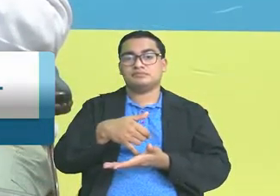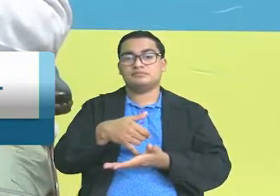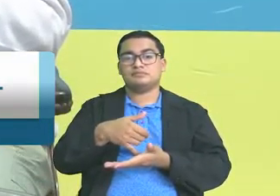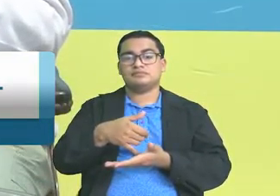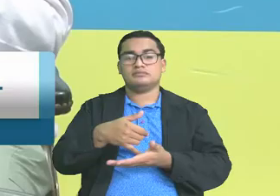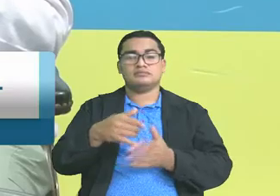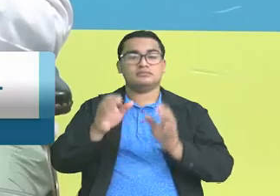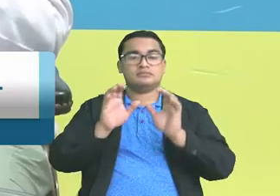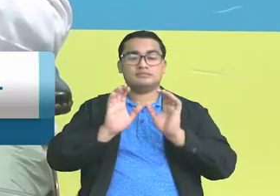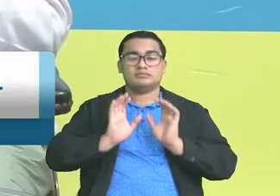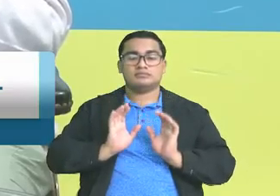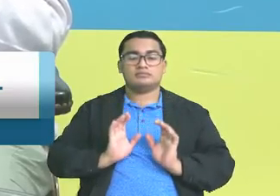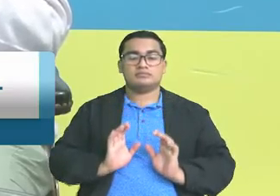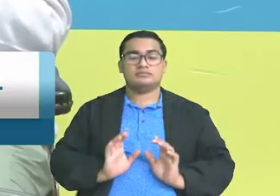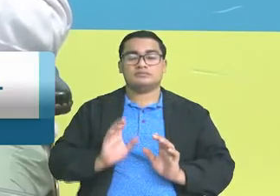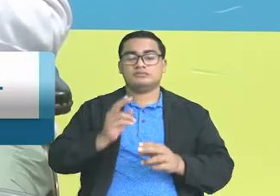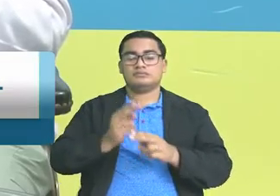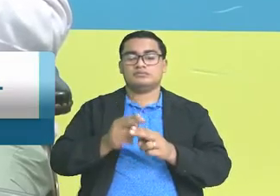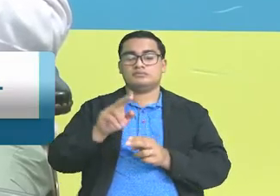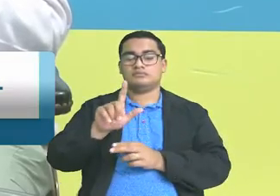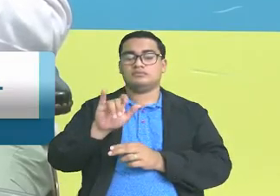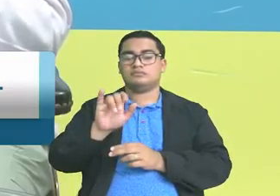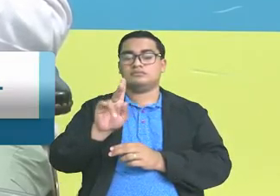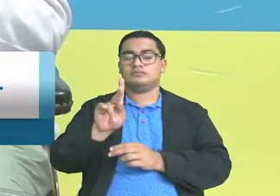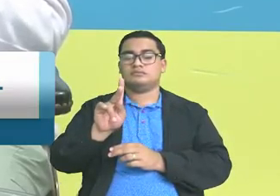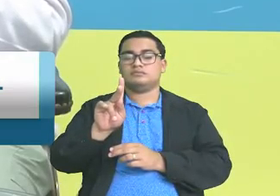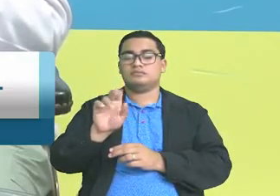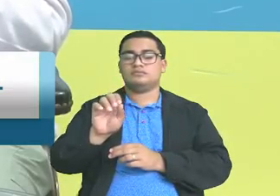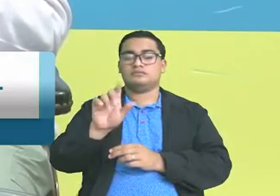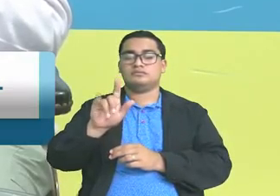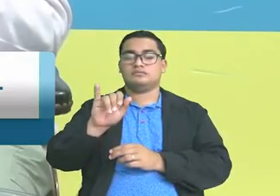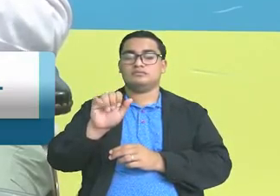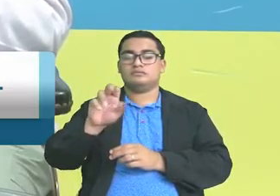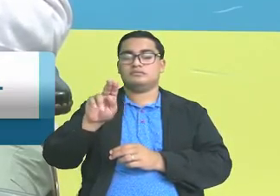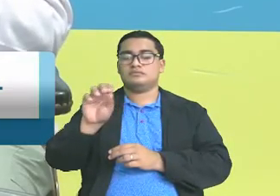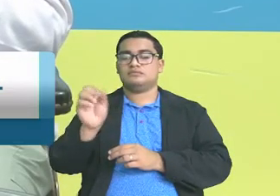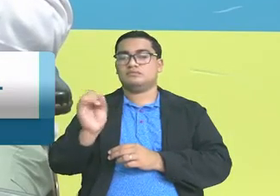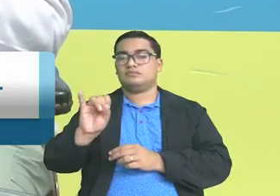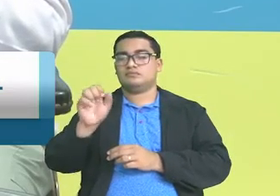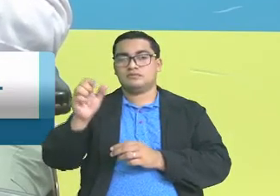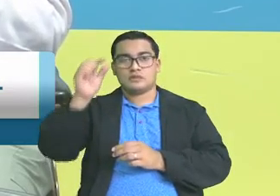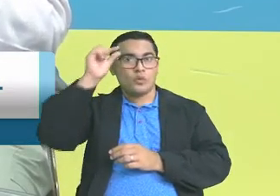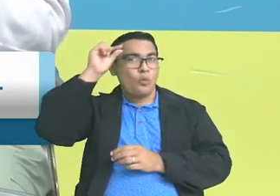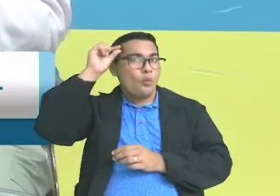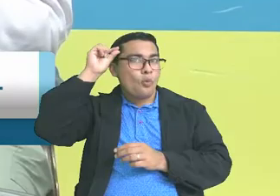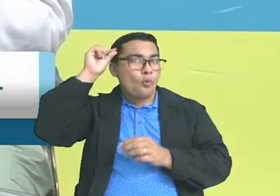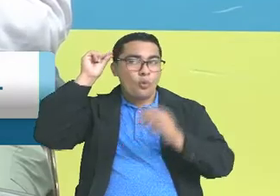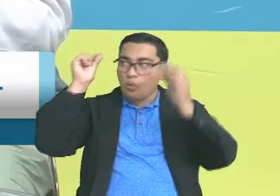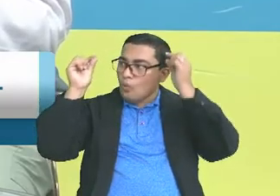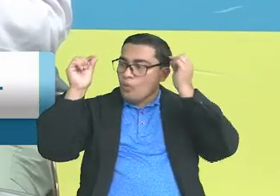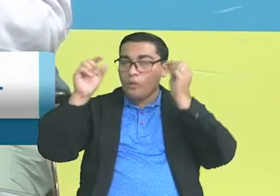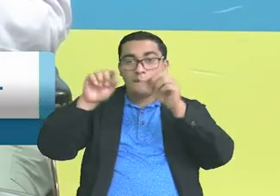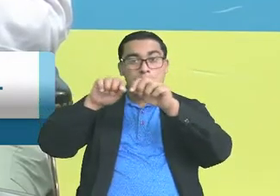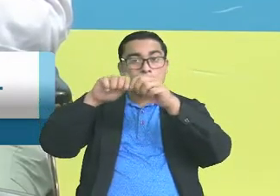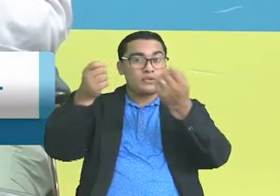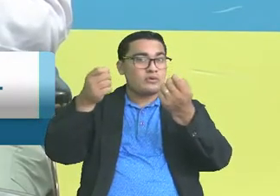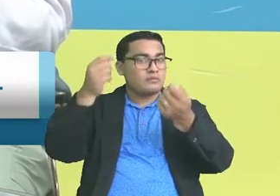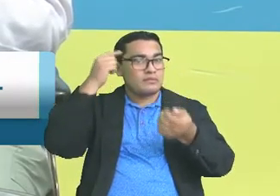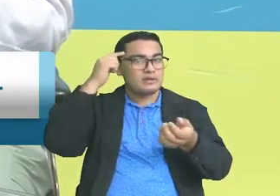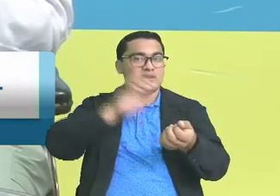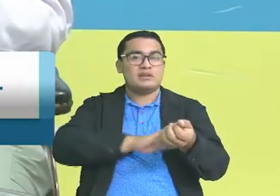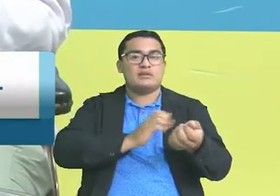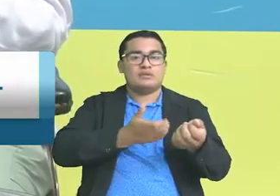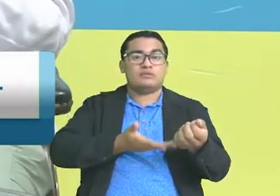crónico, un proceso que se llama lipohialinosis en las arterias chiquititas del cerebro. Las personas creen que se rompen por una subida de